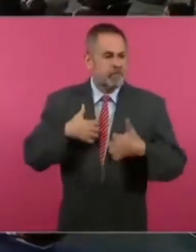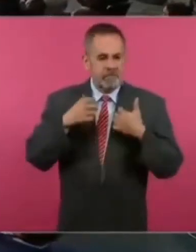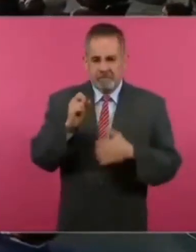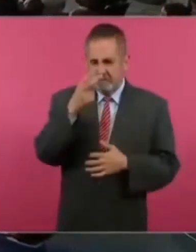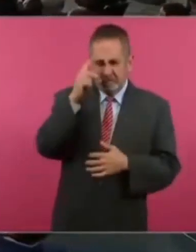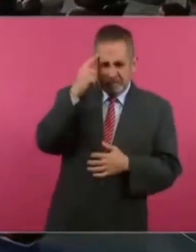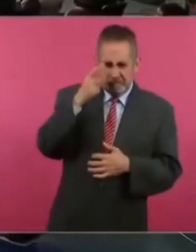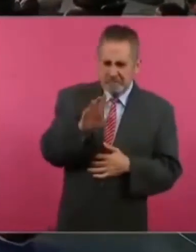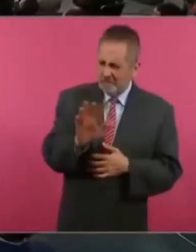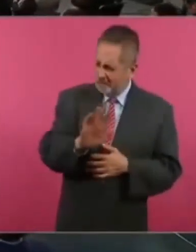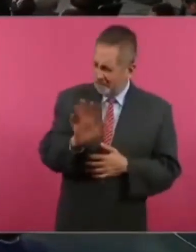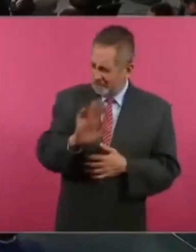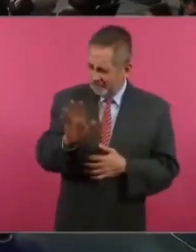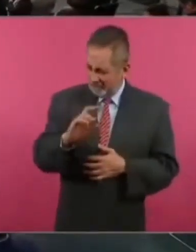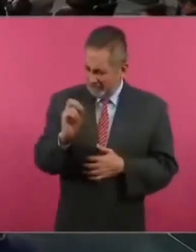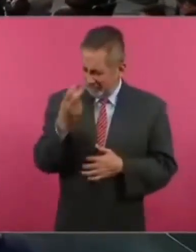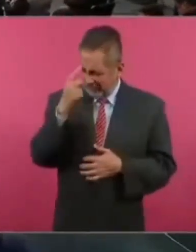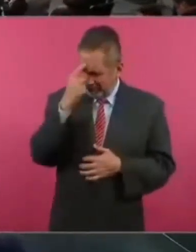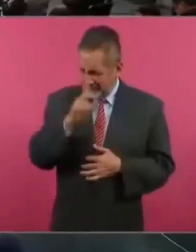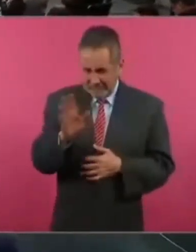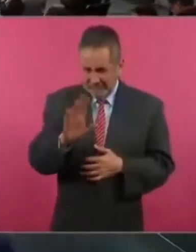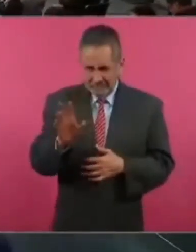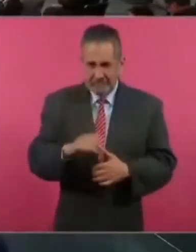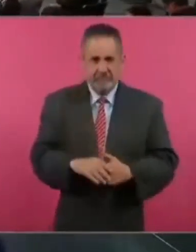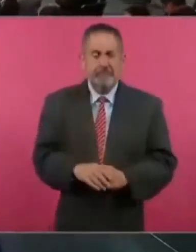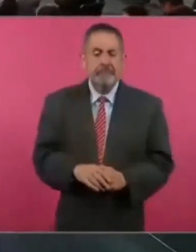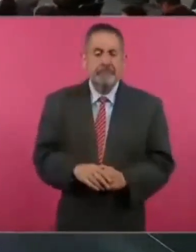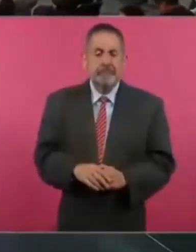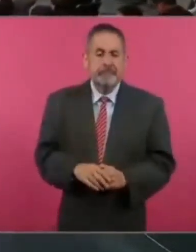enojarse. No. Esta